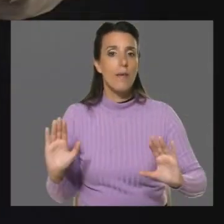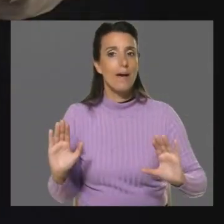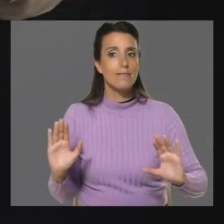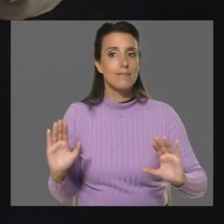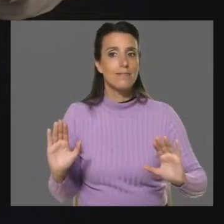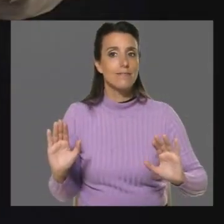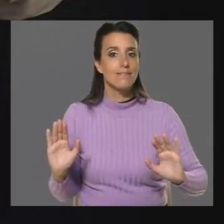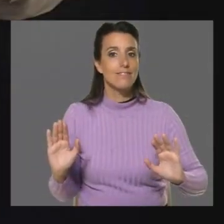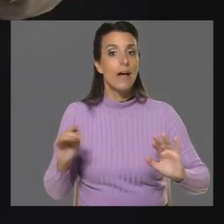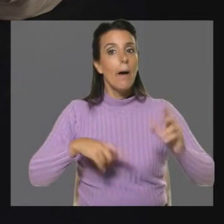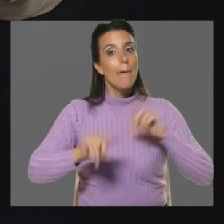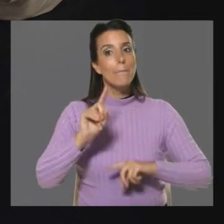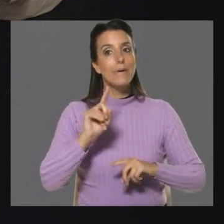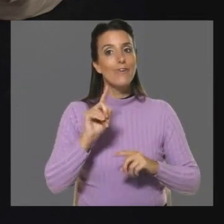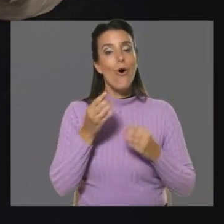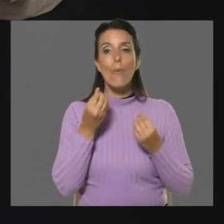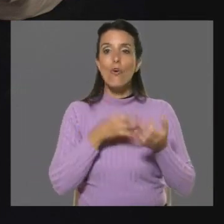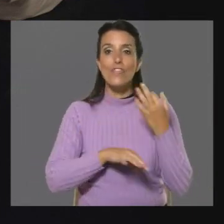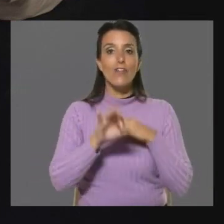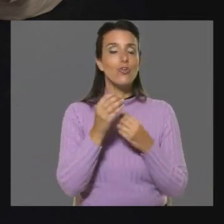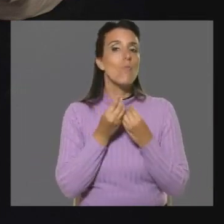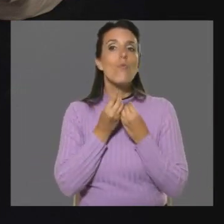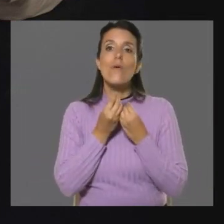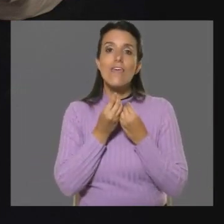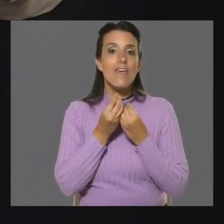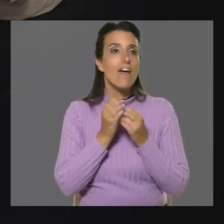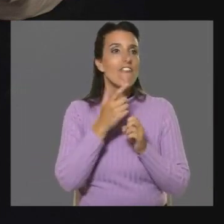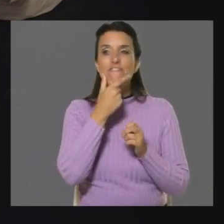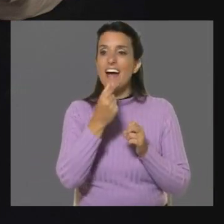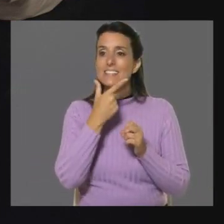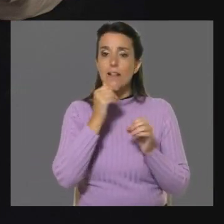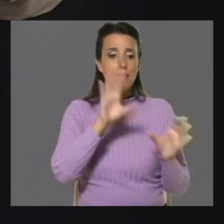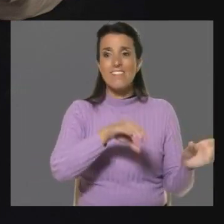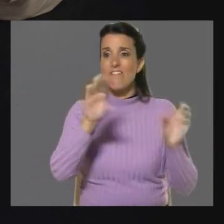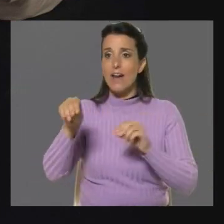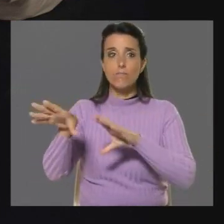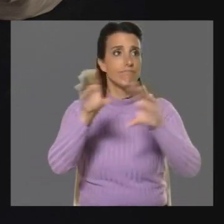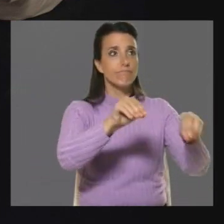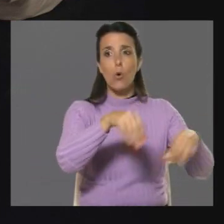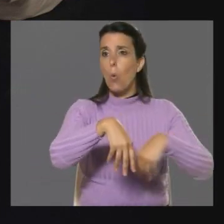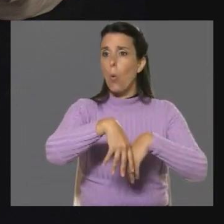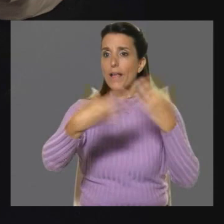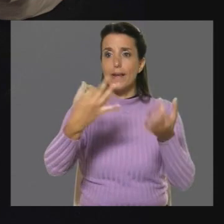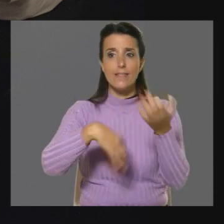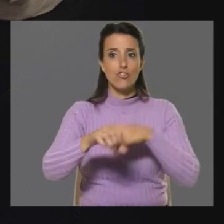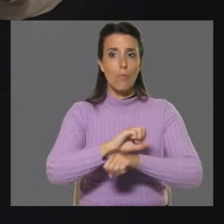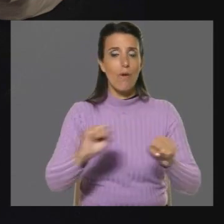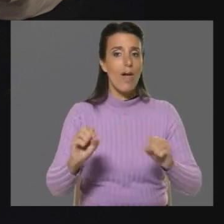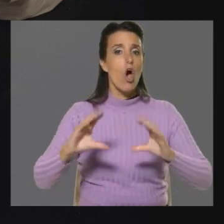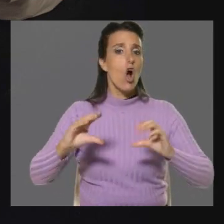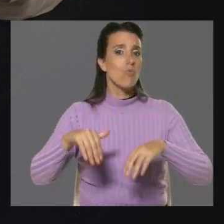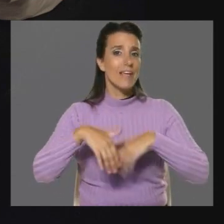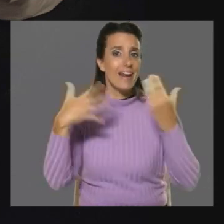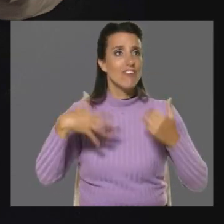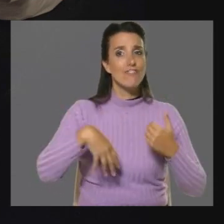fue pensado eso, pero terminó siendo una obra que es muy transportable porque es una valijita literal y un colchón que nos dan en cualquier lugar